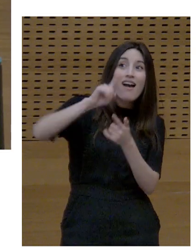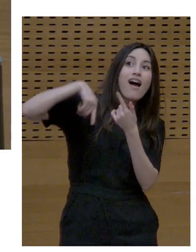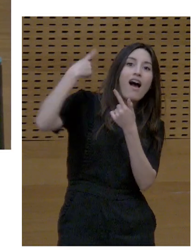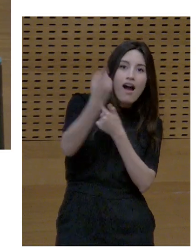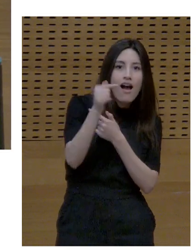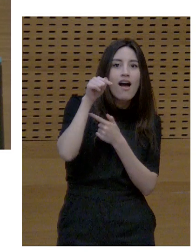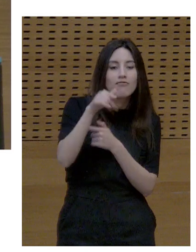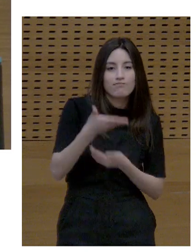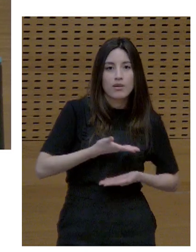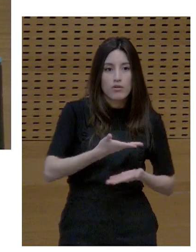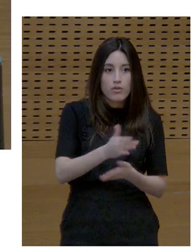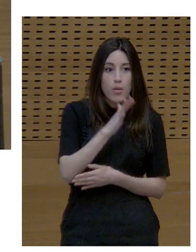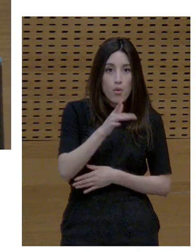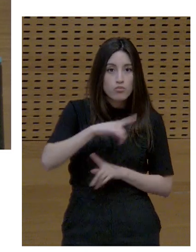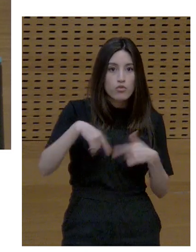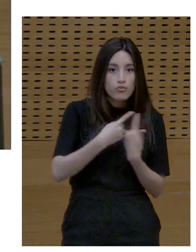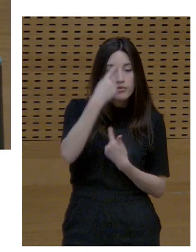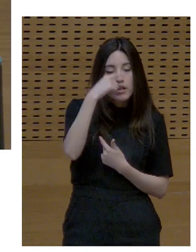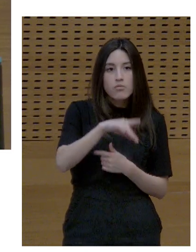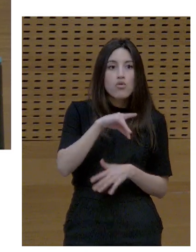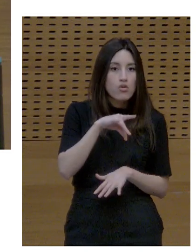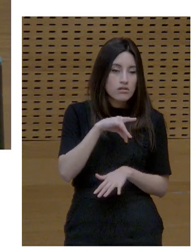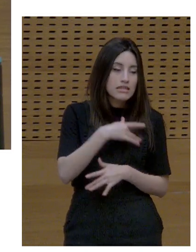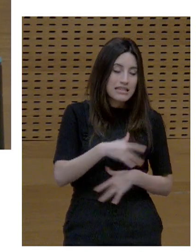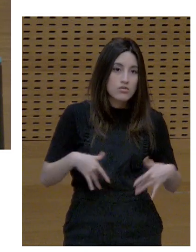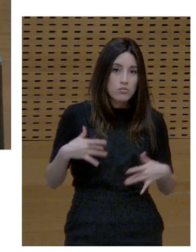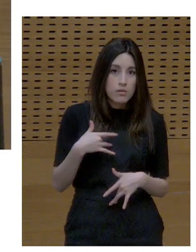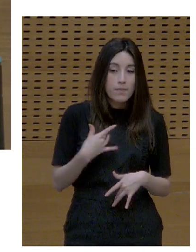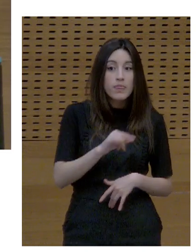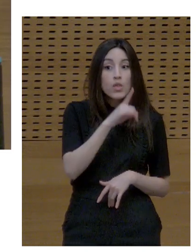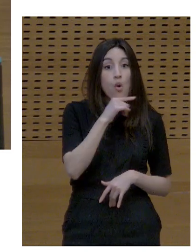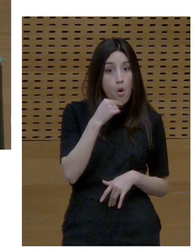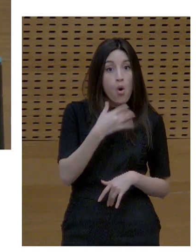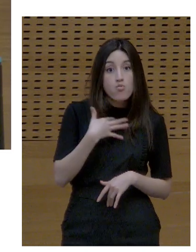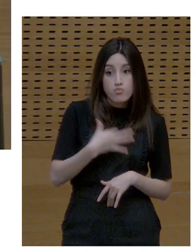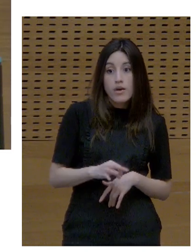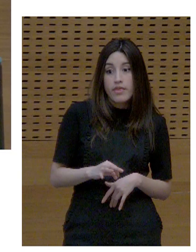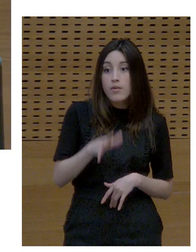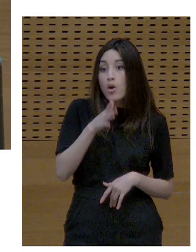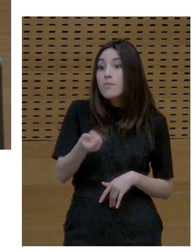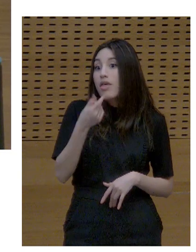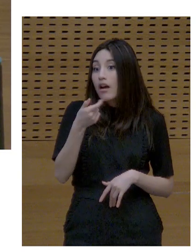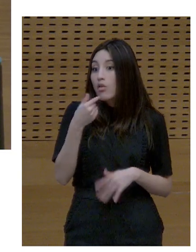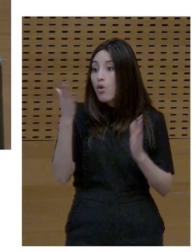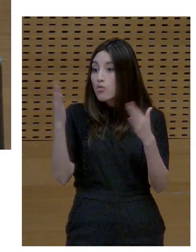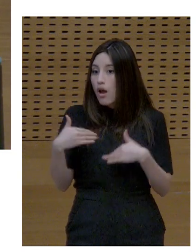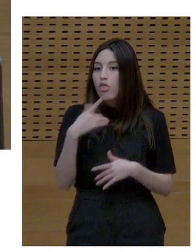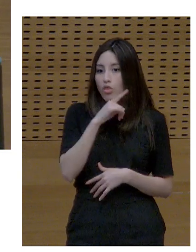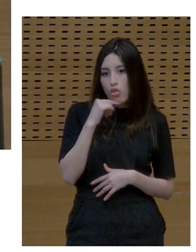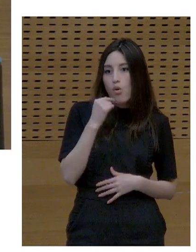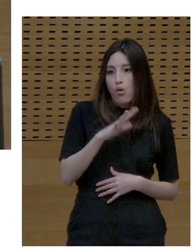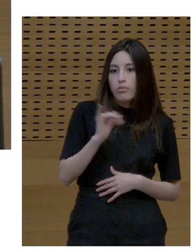un síntoma, el dolor puede ser un síntoma relacionado con esa falta de medicación, sí, con la